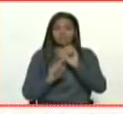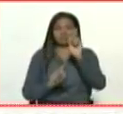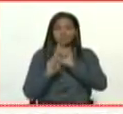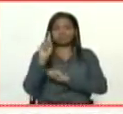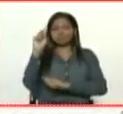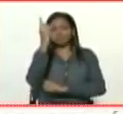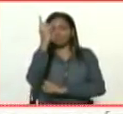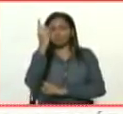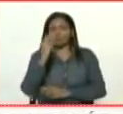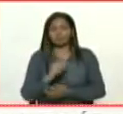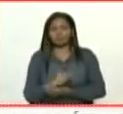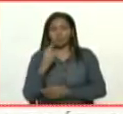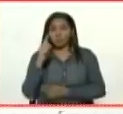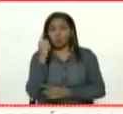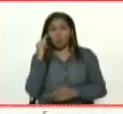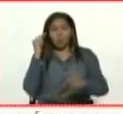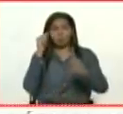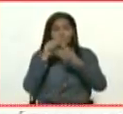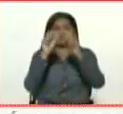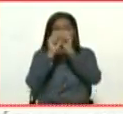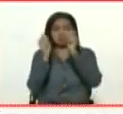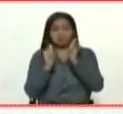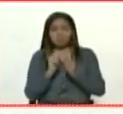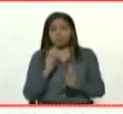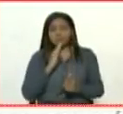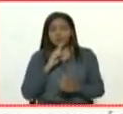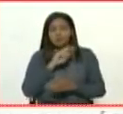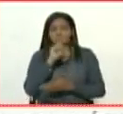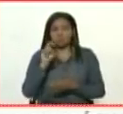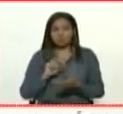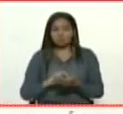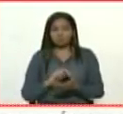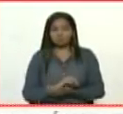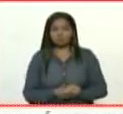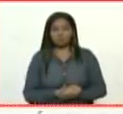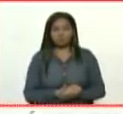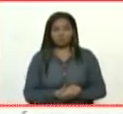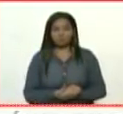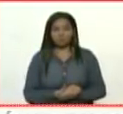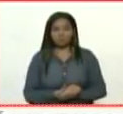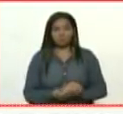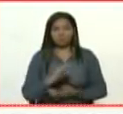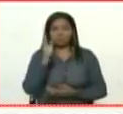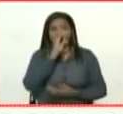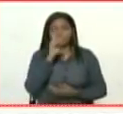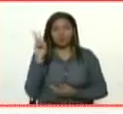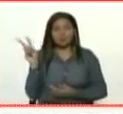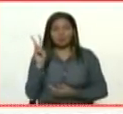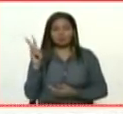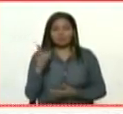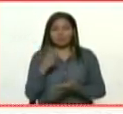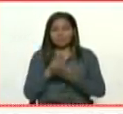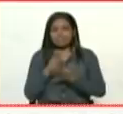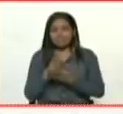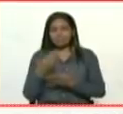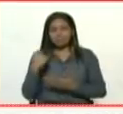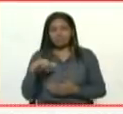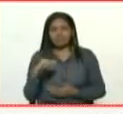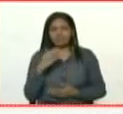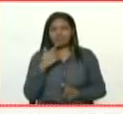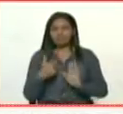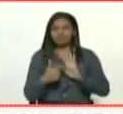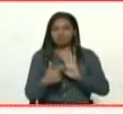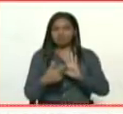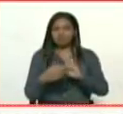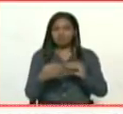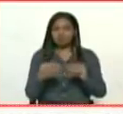uno de los objetivos del sistema bancario nacional, y el Banco de Venezuela debe ir a la vanguardia y dar el ejemplo, es